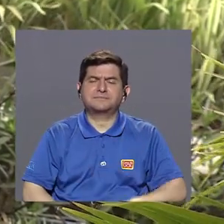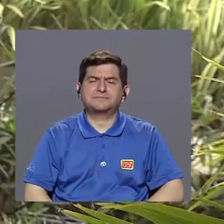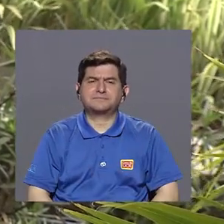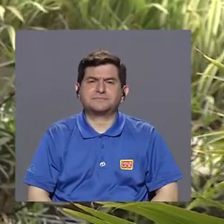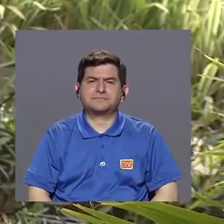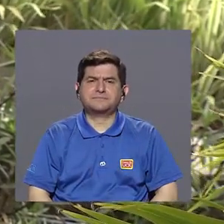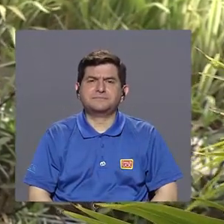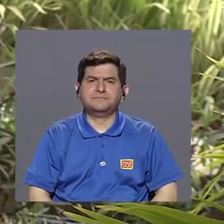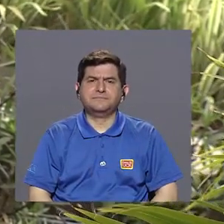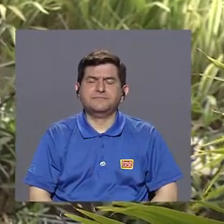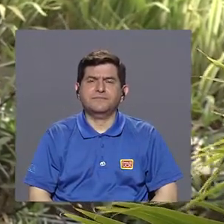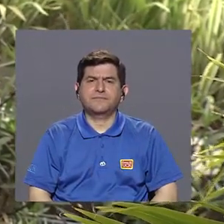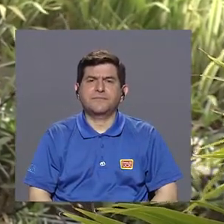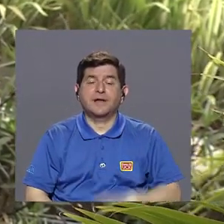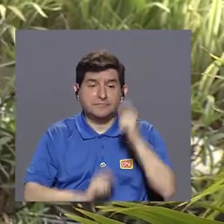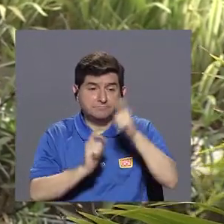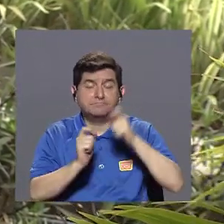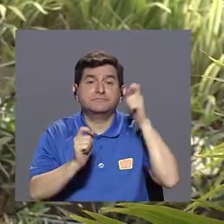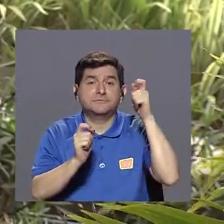Y justo,